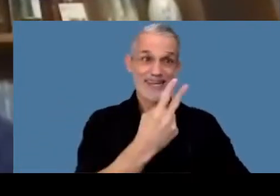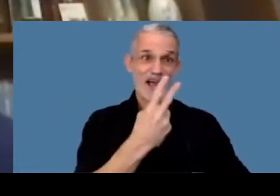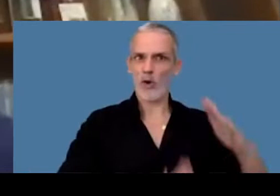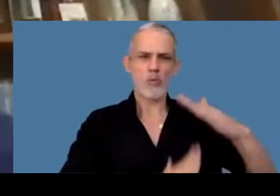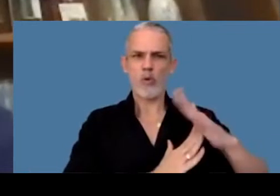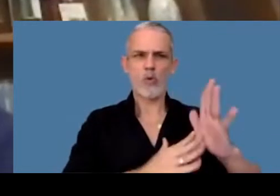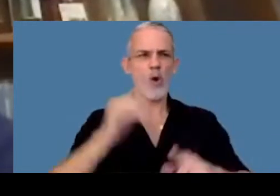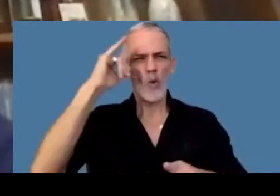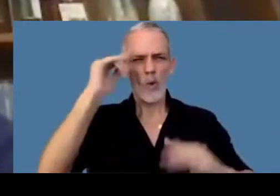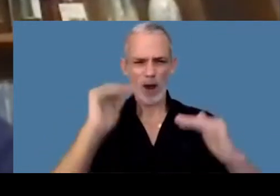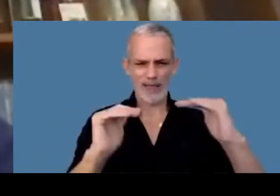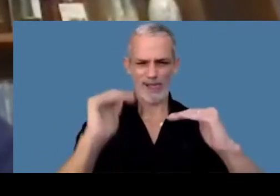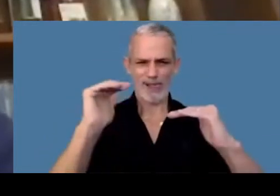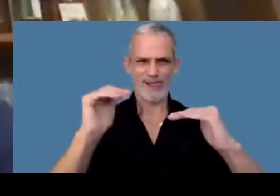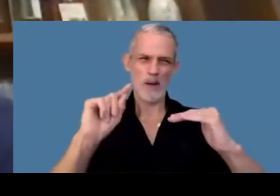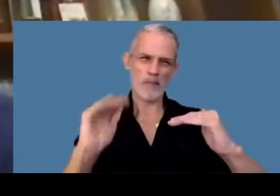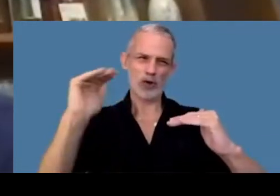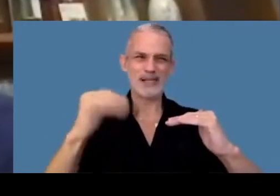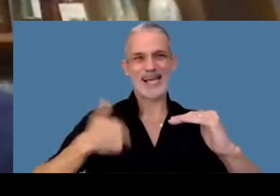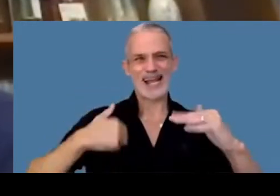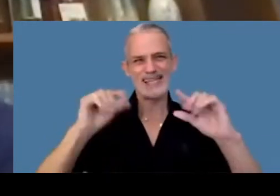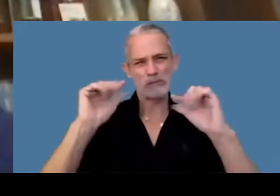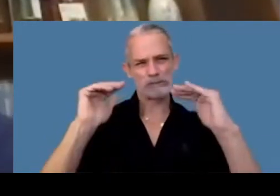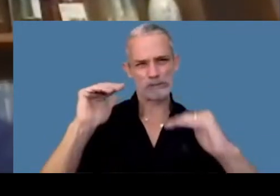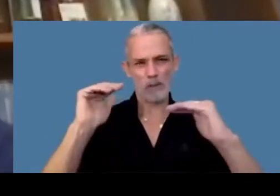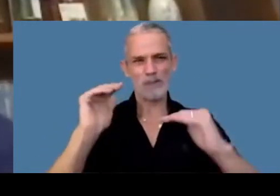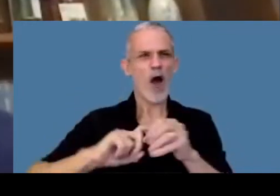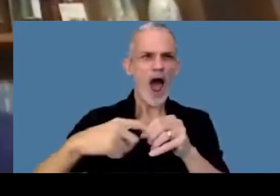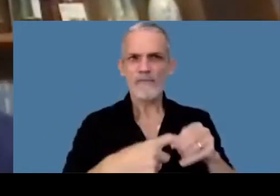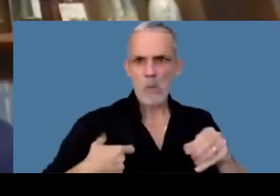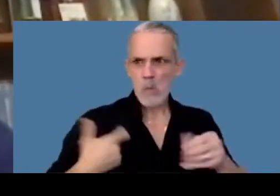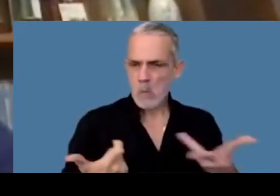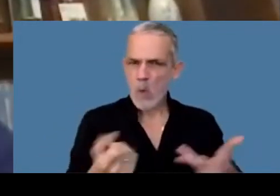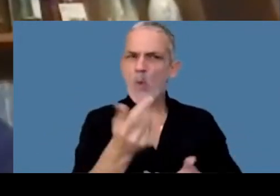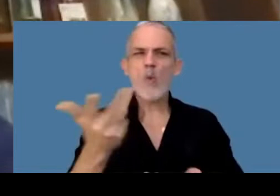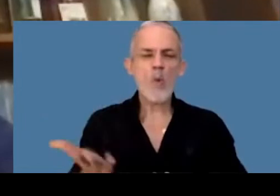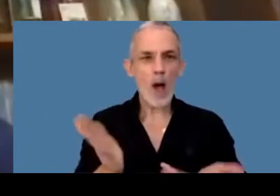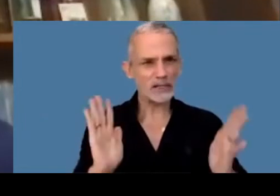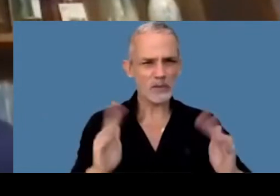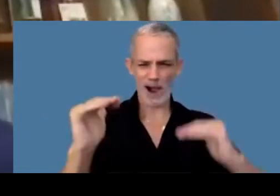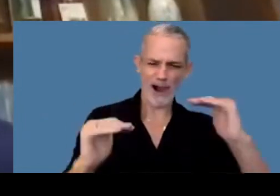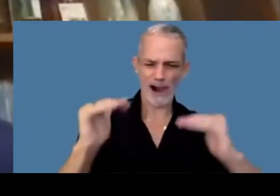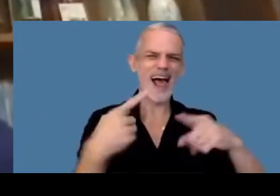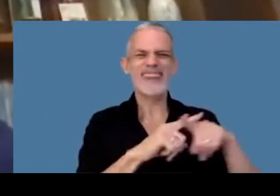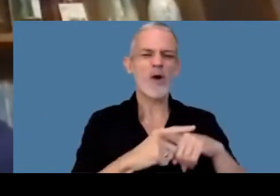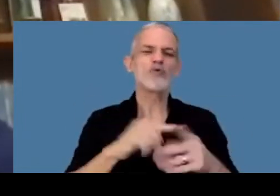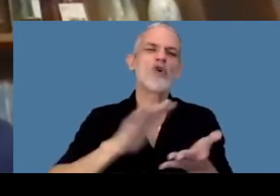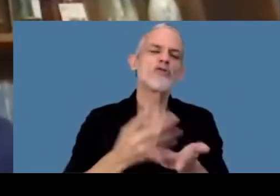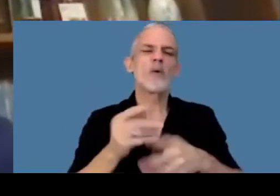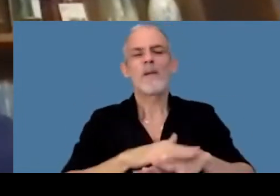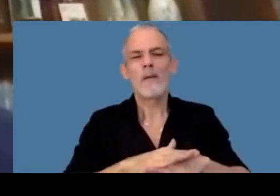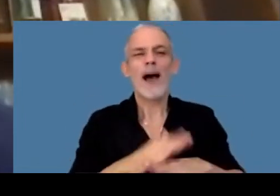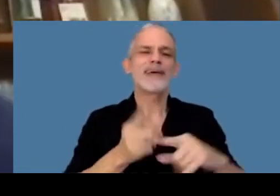de puntos más que nosotros en términos generales, porque siempre hay alguna que otra discusión sobre la base de cálculo de lo